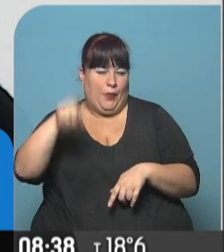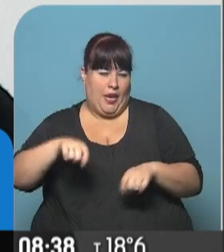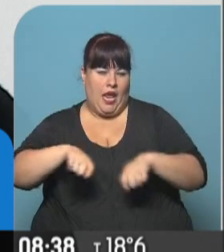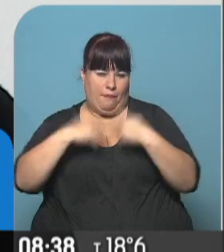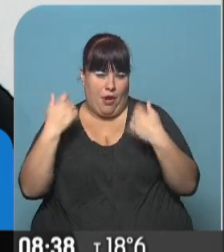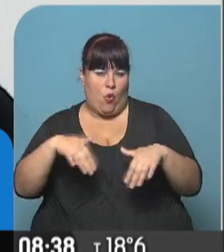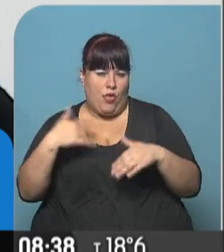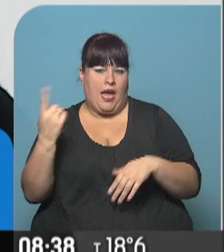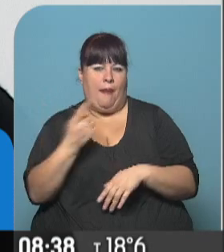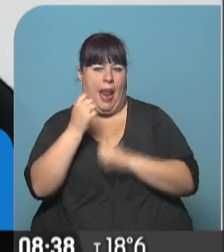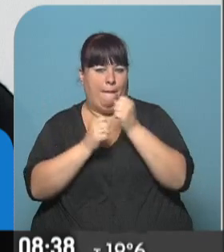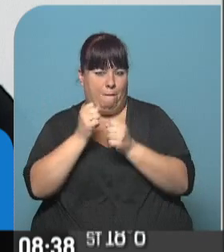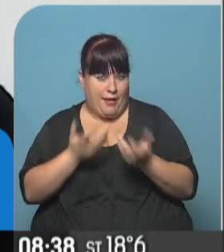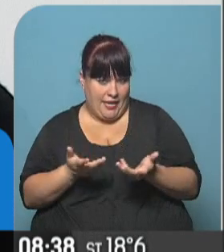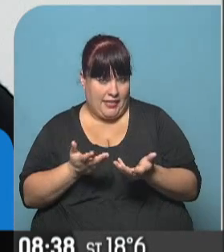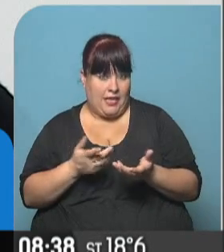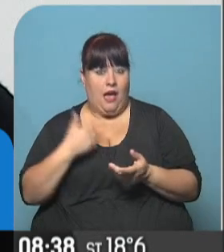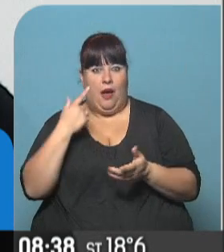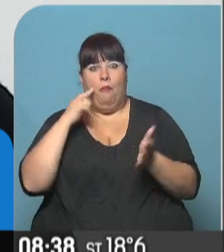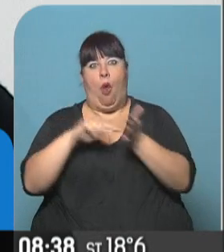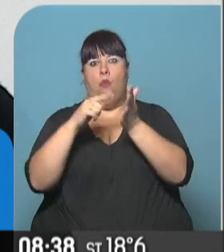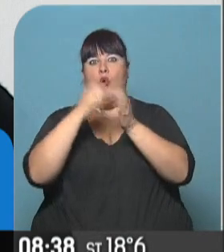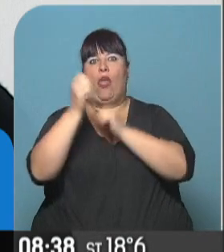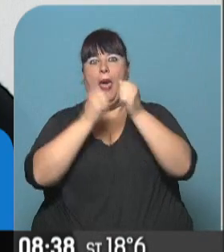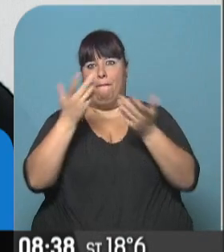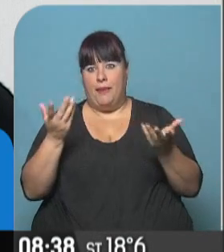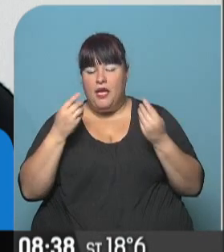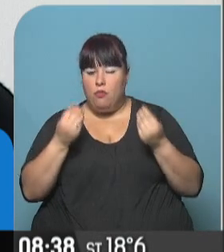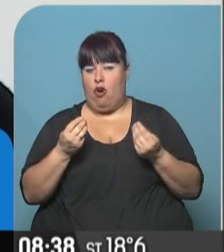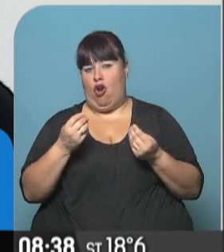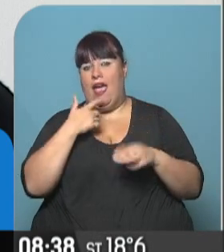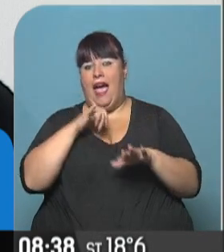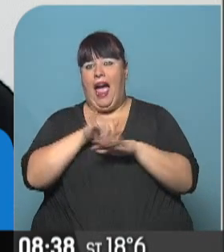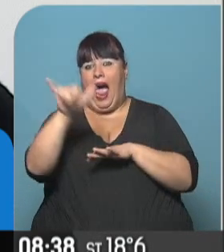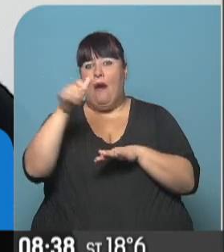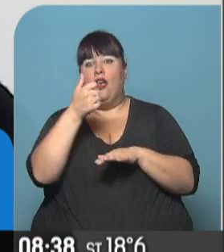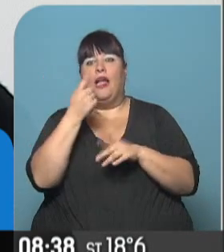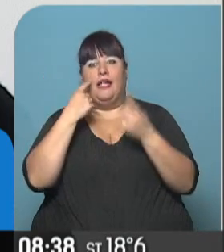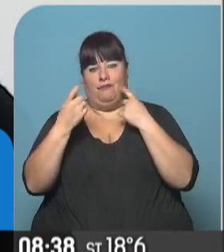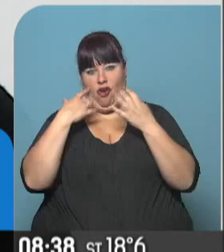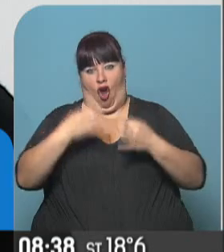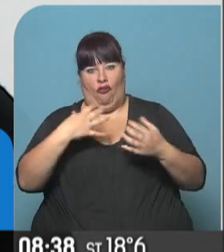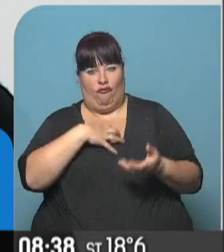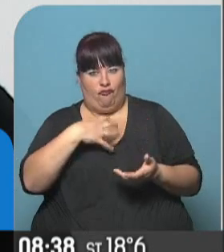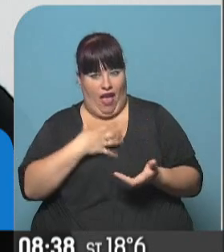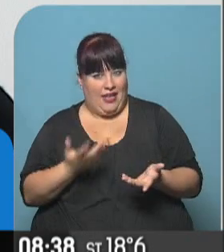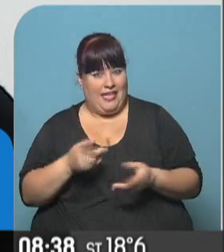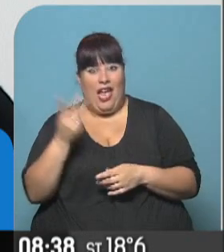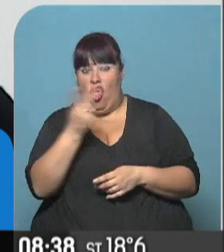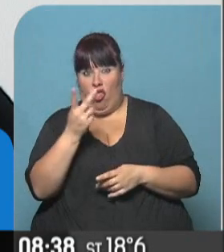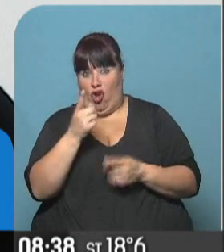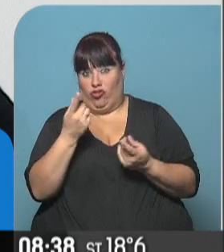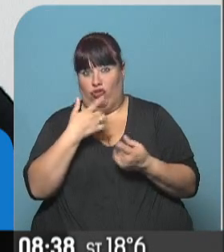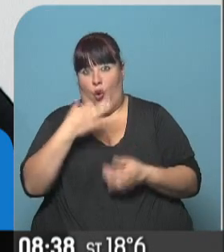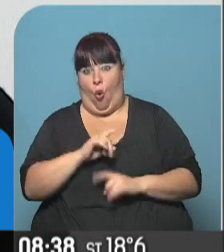muy grande para la compañía para la reputación de la compañía porque un aerolínea trabaja con la previsibilidad y con la confiabilidad ninguno de estos